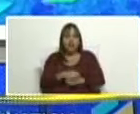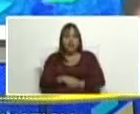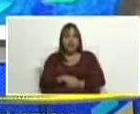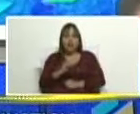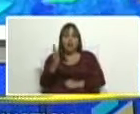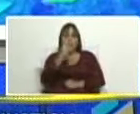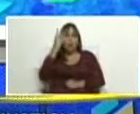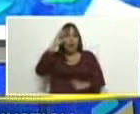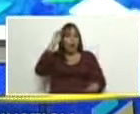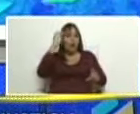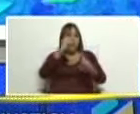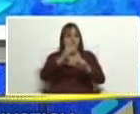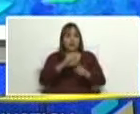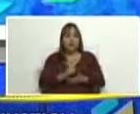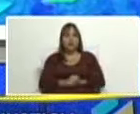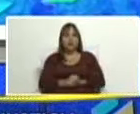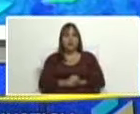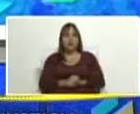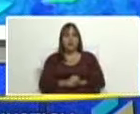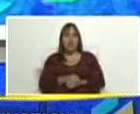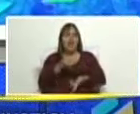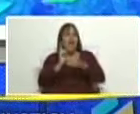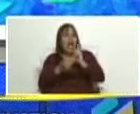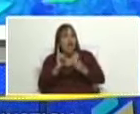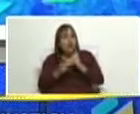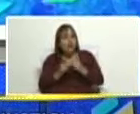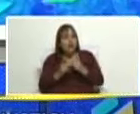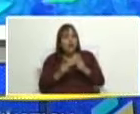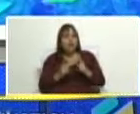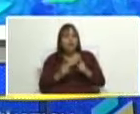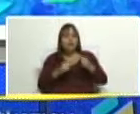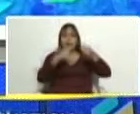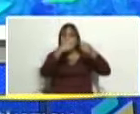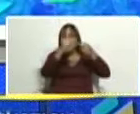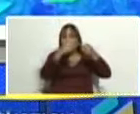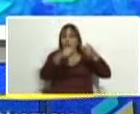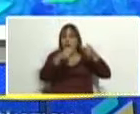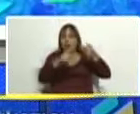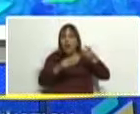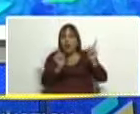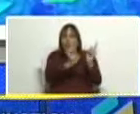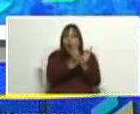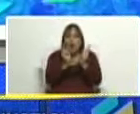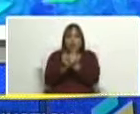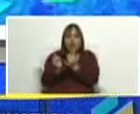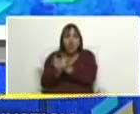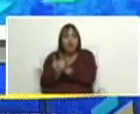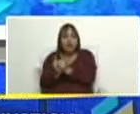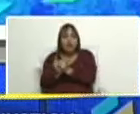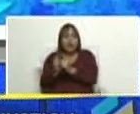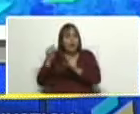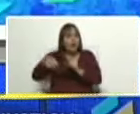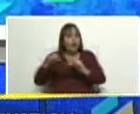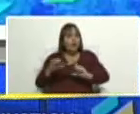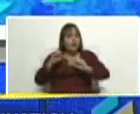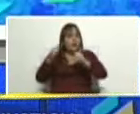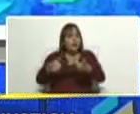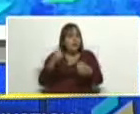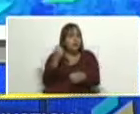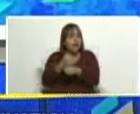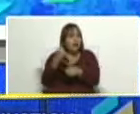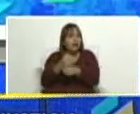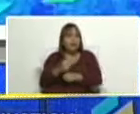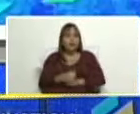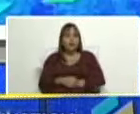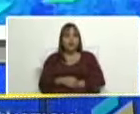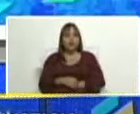cuarto vértice. Algunas las estoy apenas enumerando, pero quedan activadas a partir de hoy